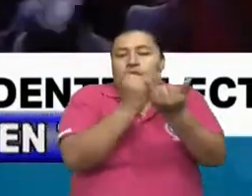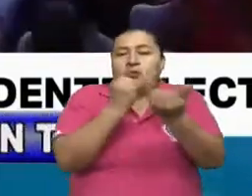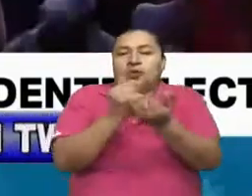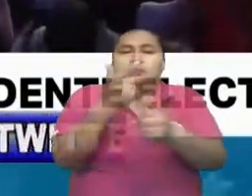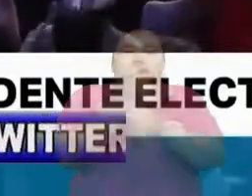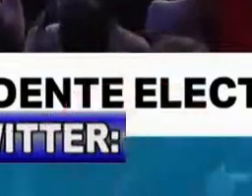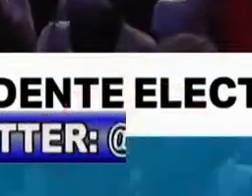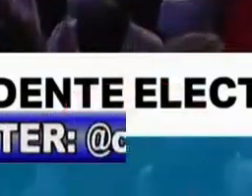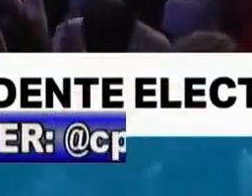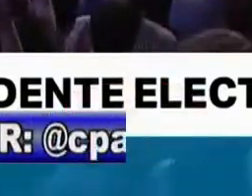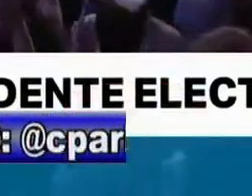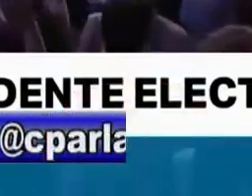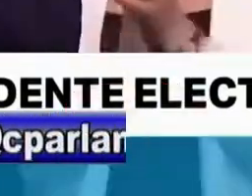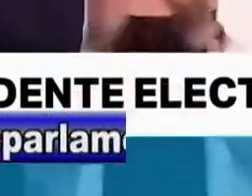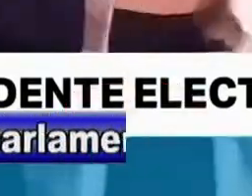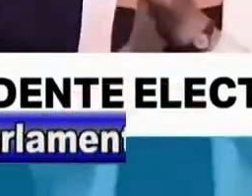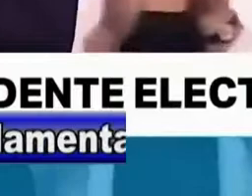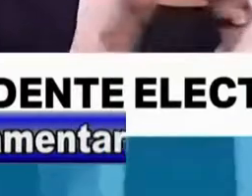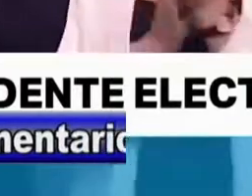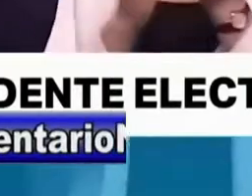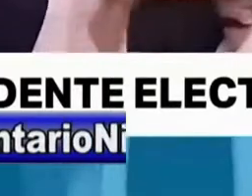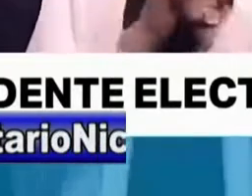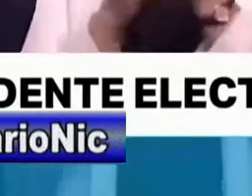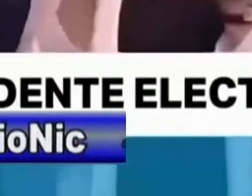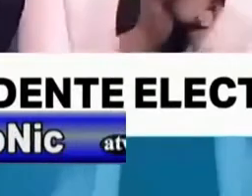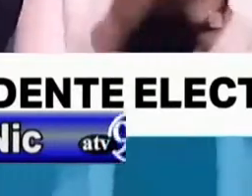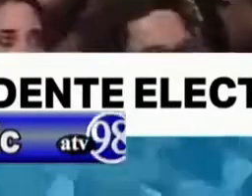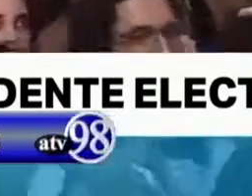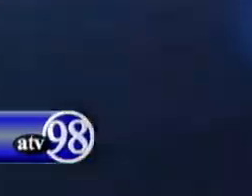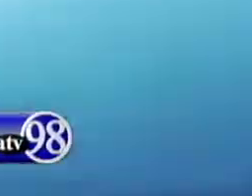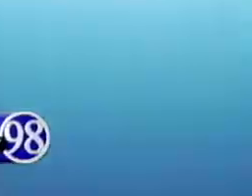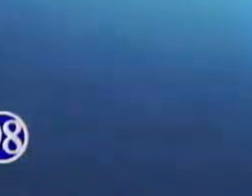canal parlamentario les informó Elmer Marcia.